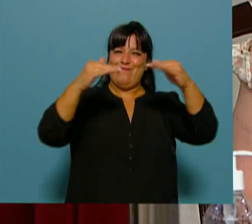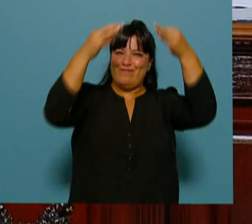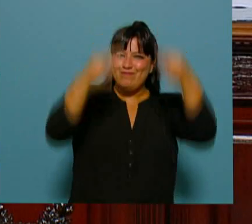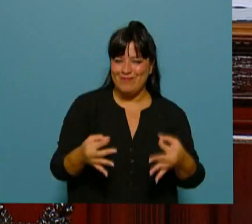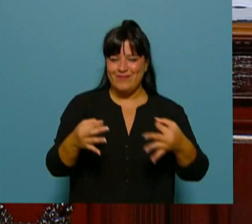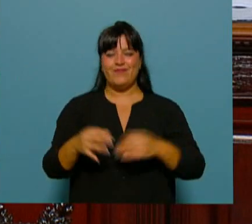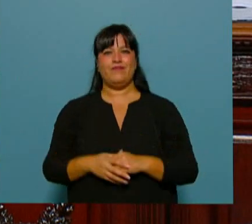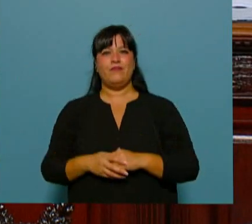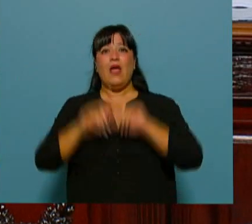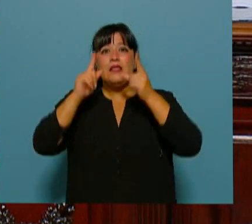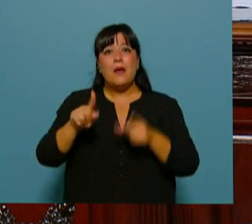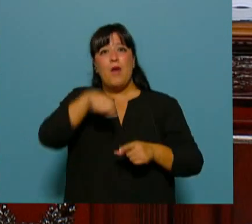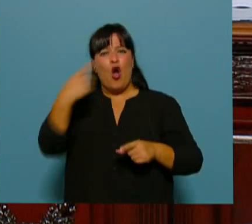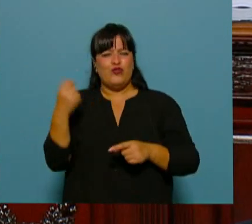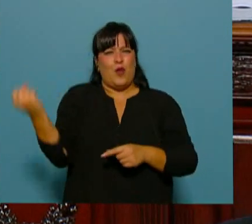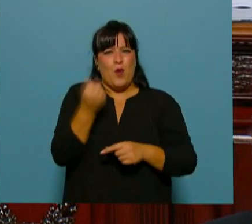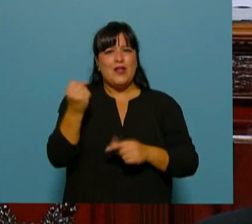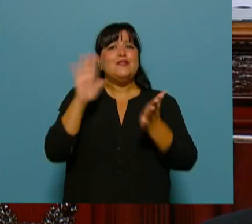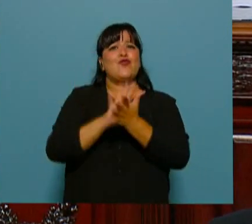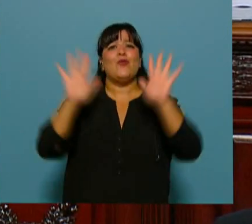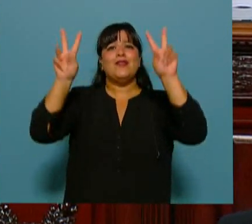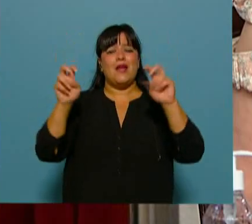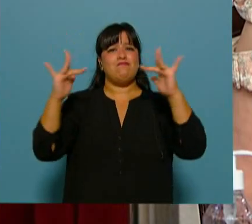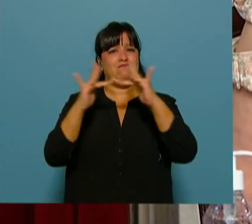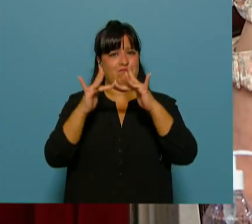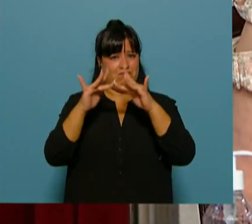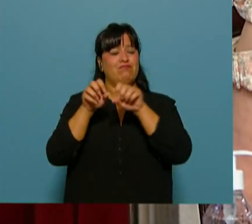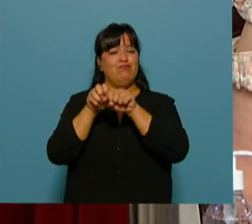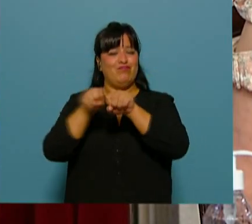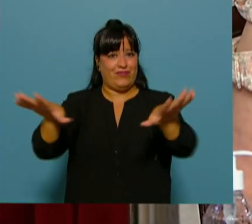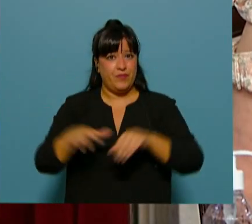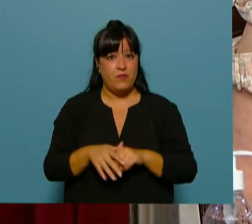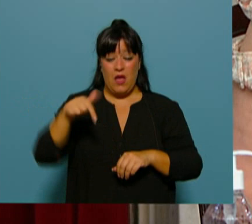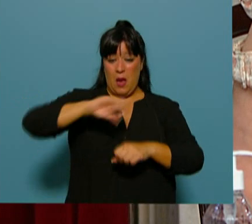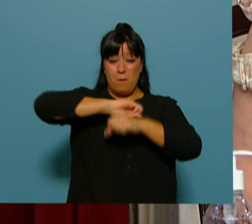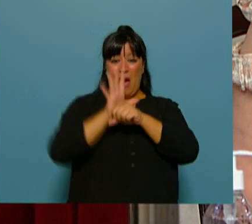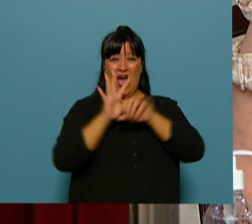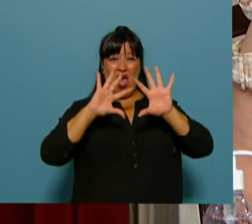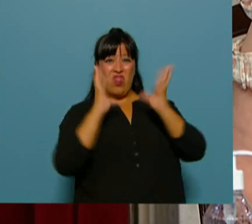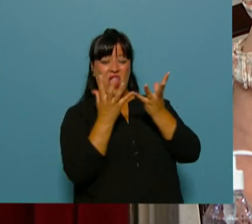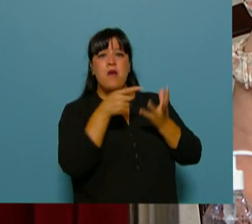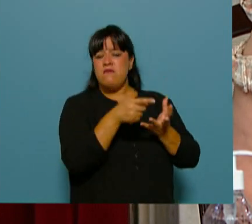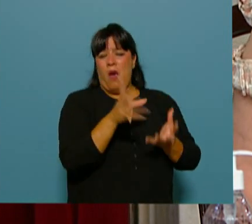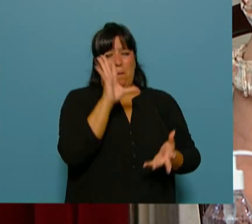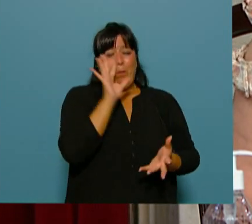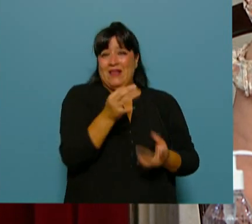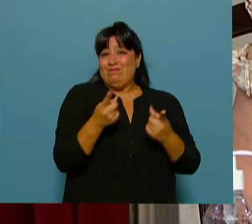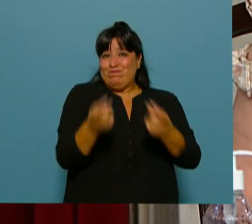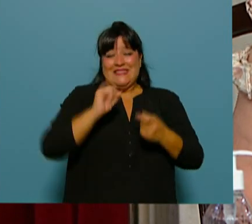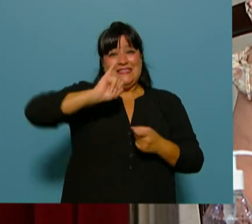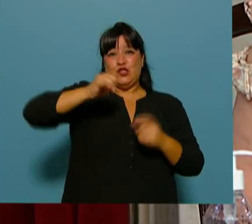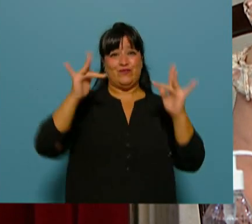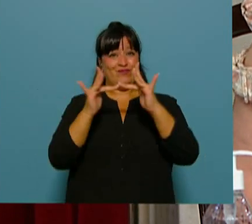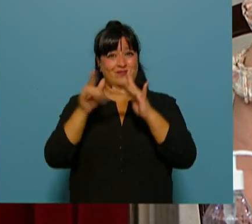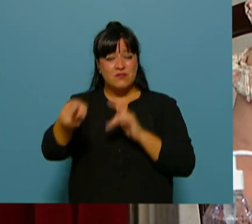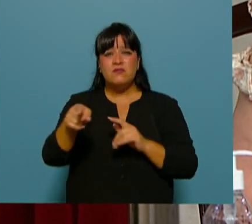tema clave para el desarrollo integral es la conectividad. La pandemia mostró más aún su relevancia. Establecimos